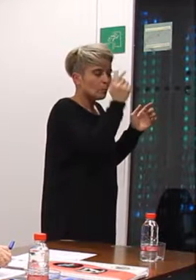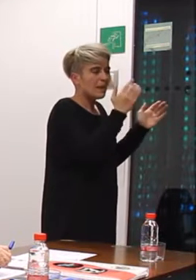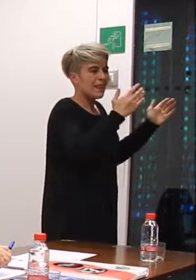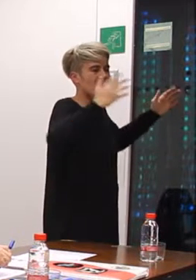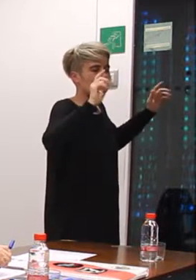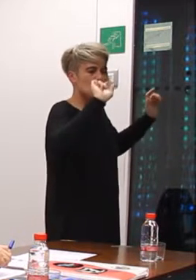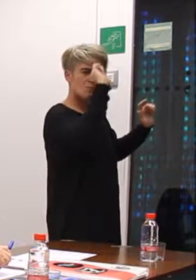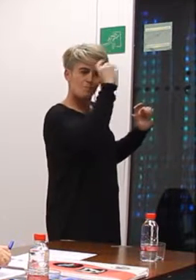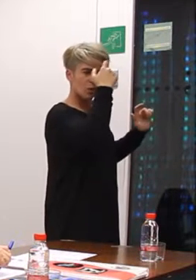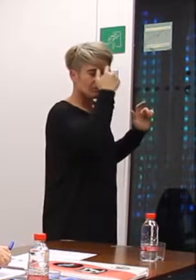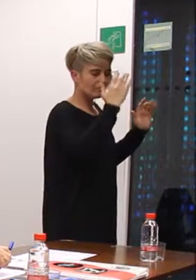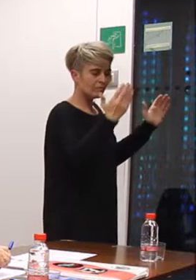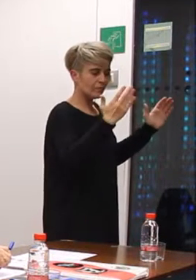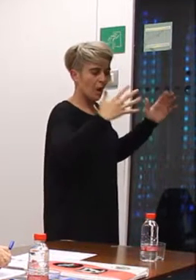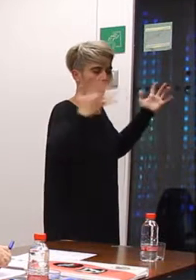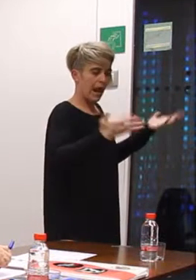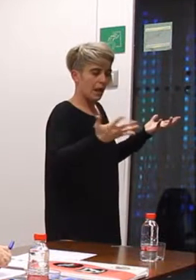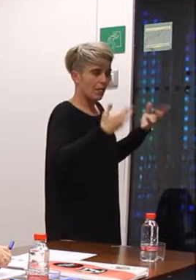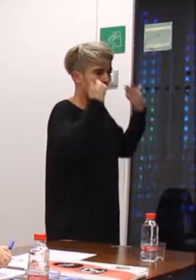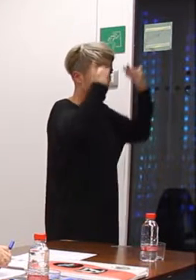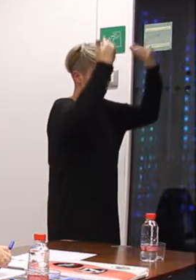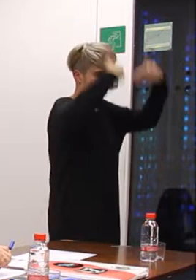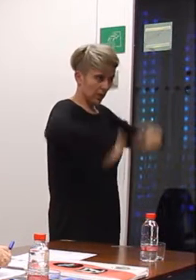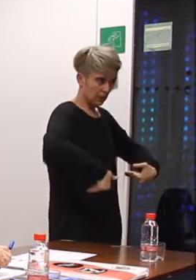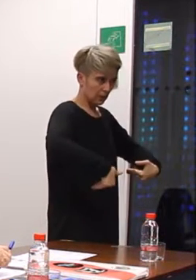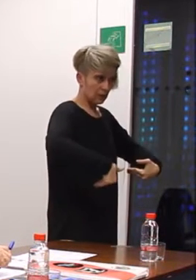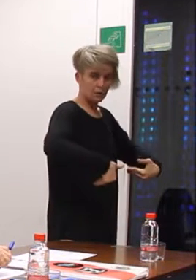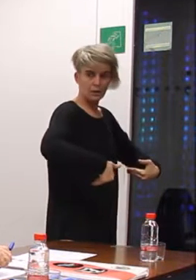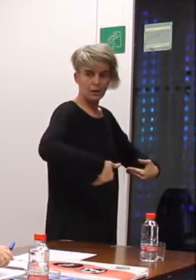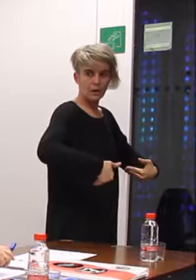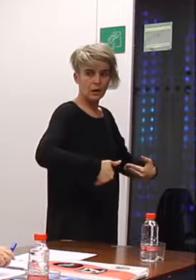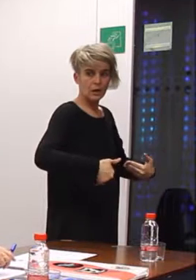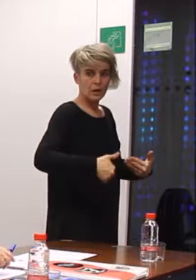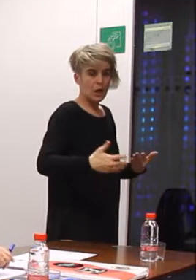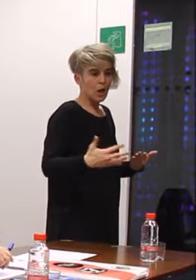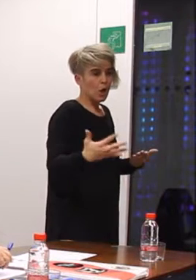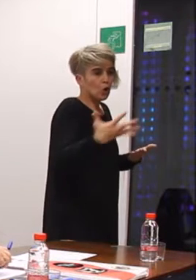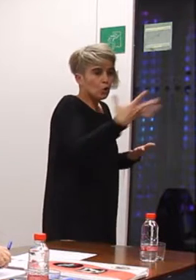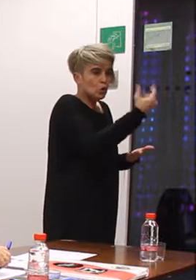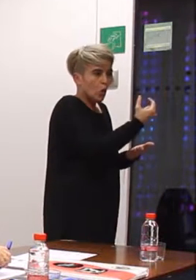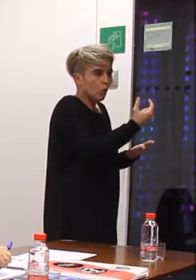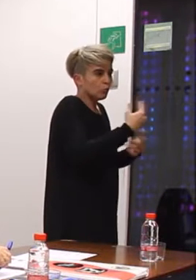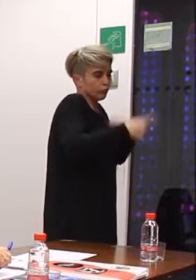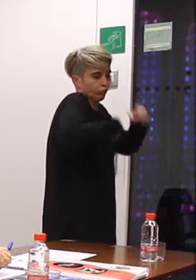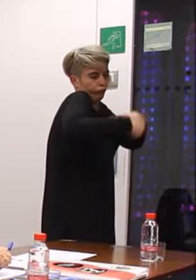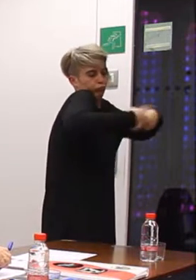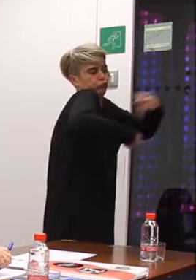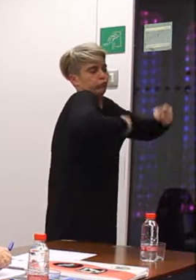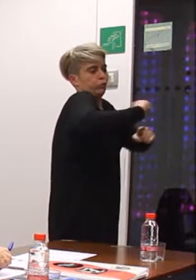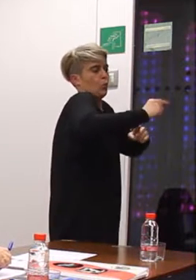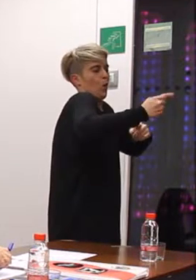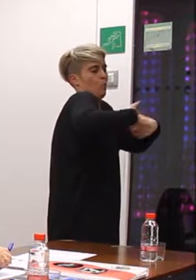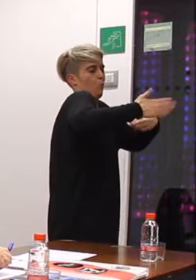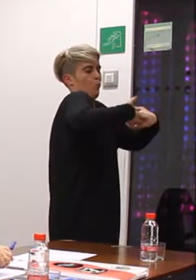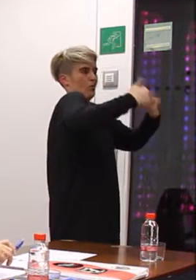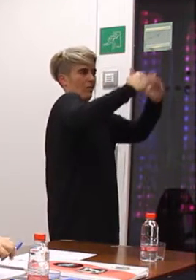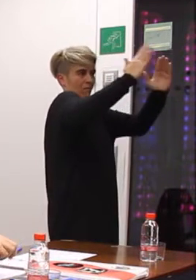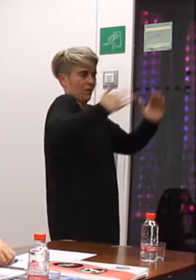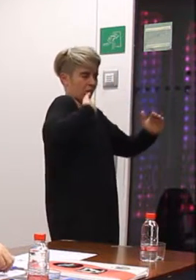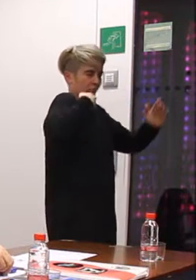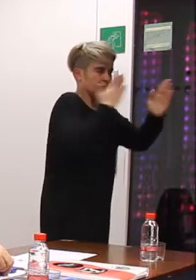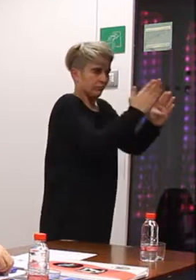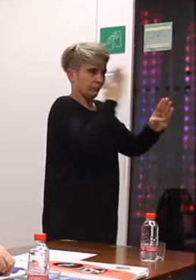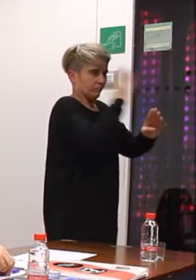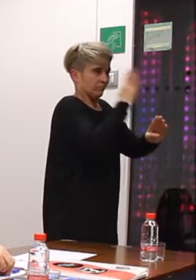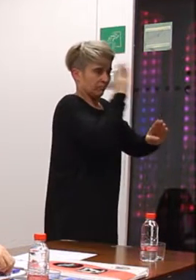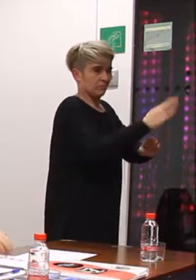humanitaria que tenemos todos los días a las puertas de casa. Entonces, por una parte es un aspecto muy positivo,